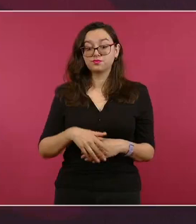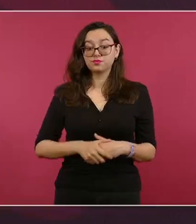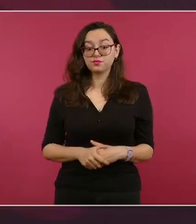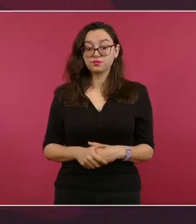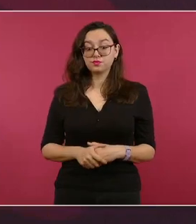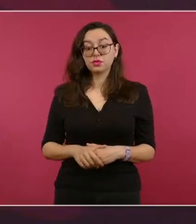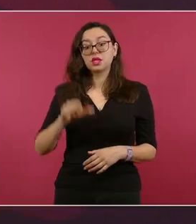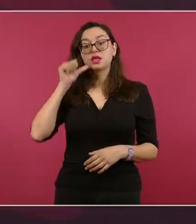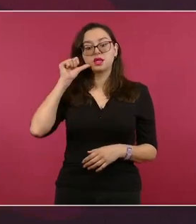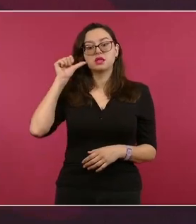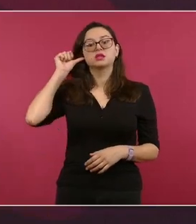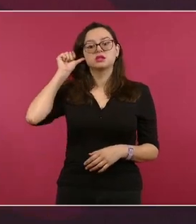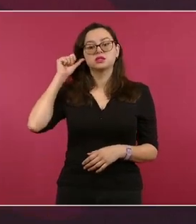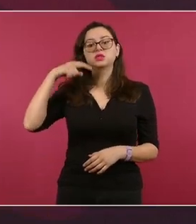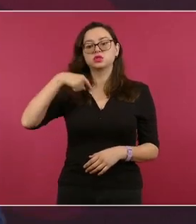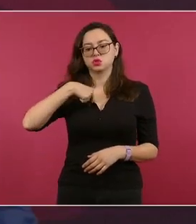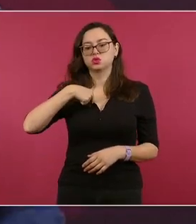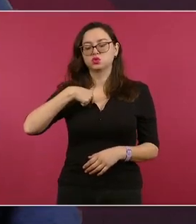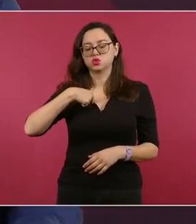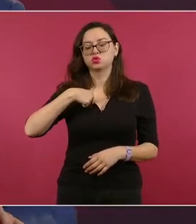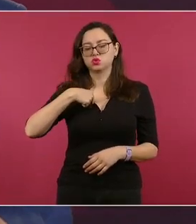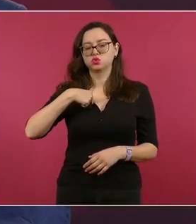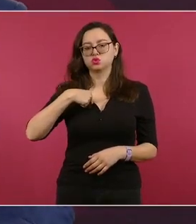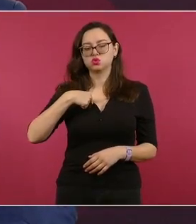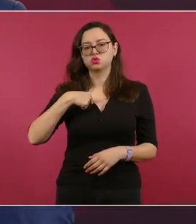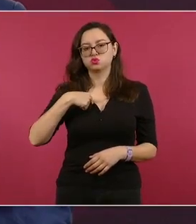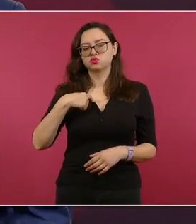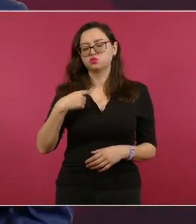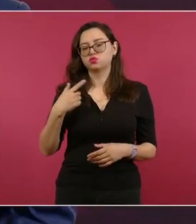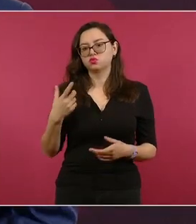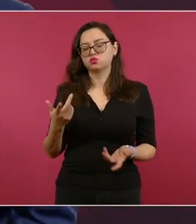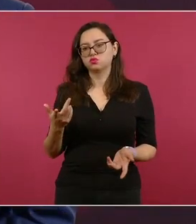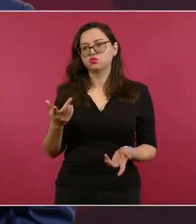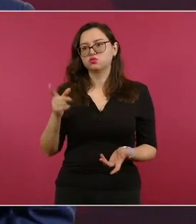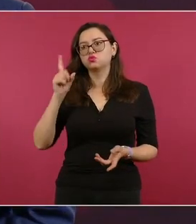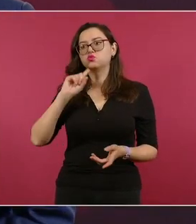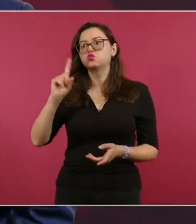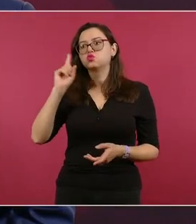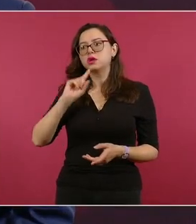yo ayer escuché una explicación de ella.